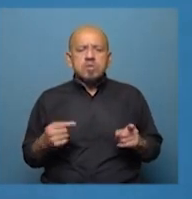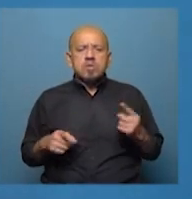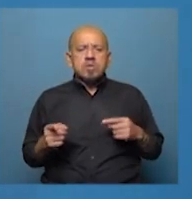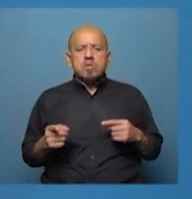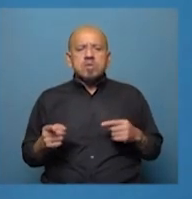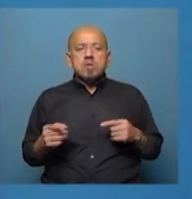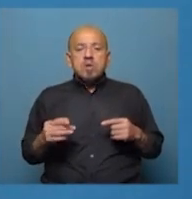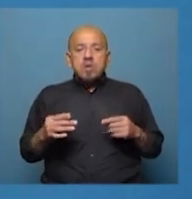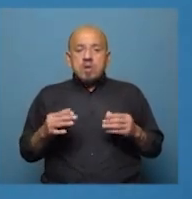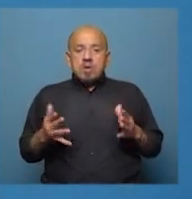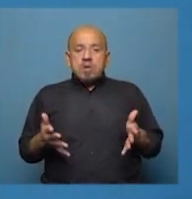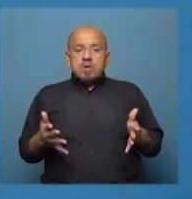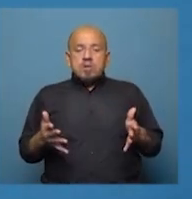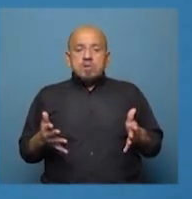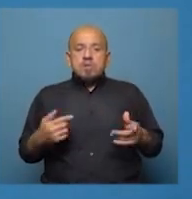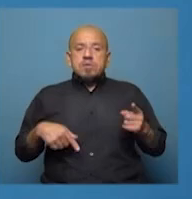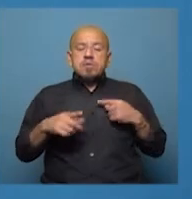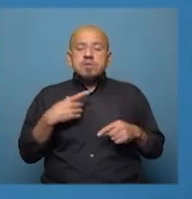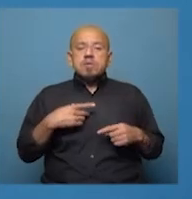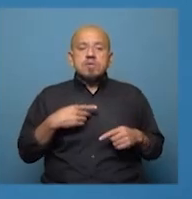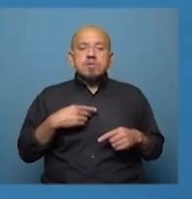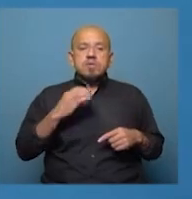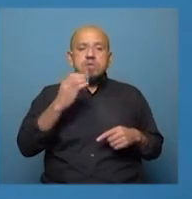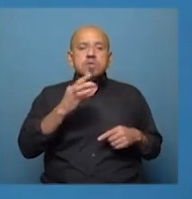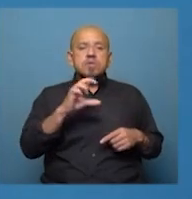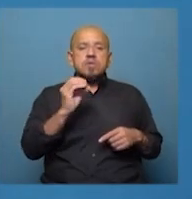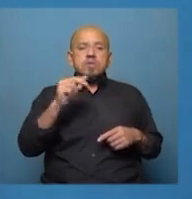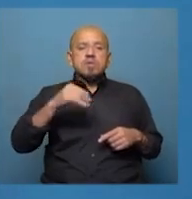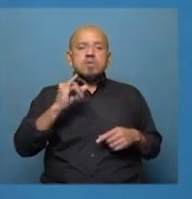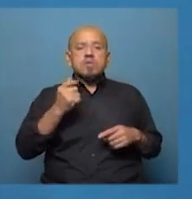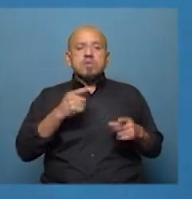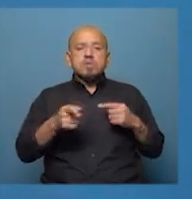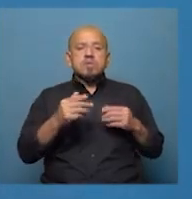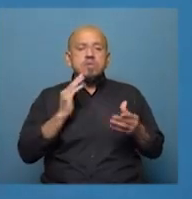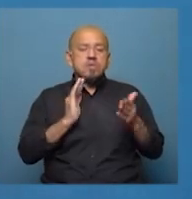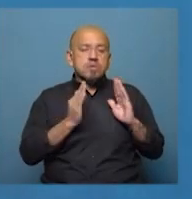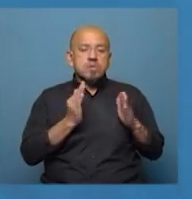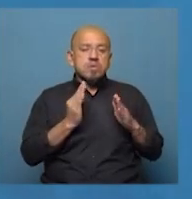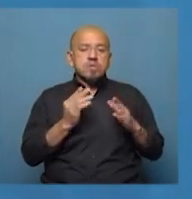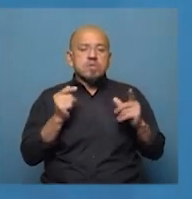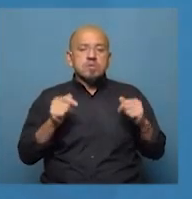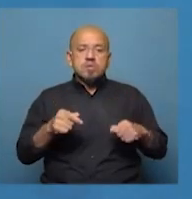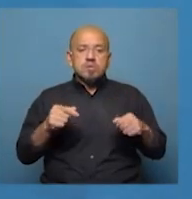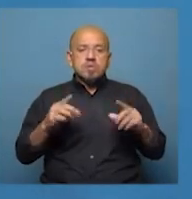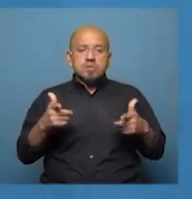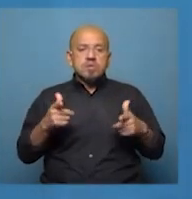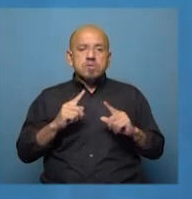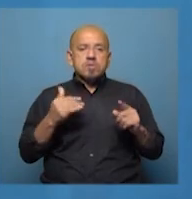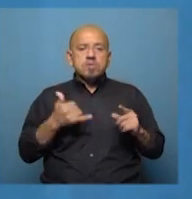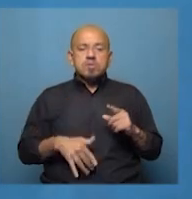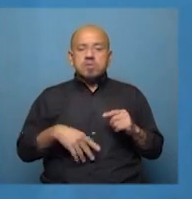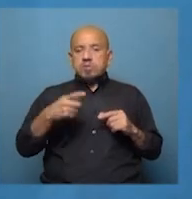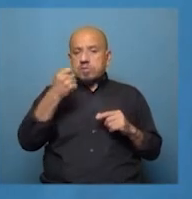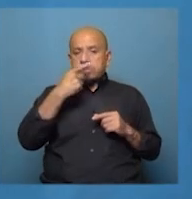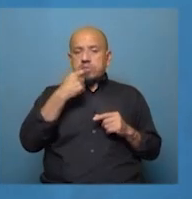recetan no estamos hablando de patologías crónicas de gente que sigue un tratamiento y que se encuentra que hoy no tiene el remedio que le ha